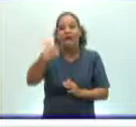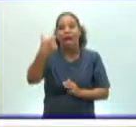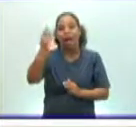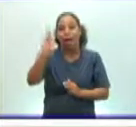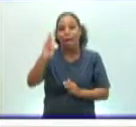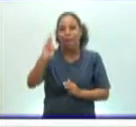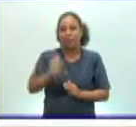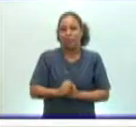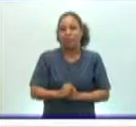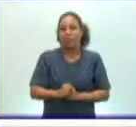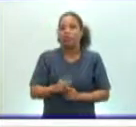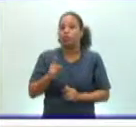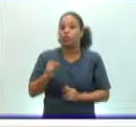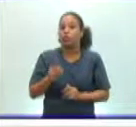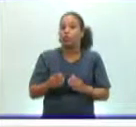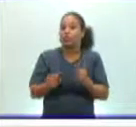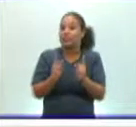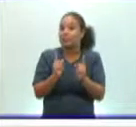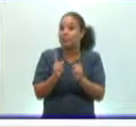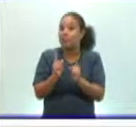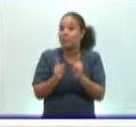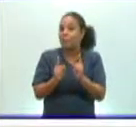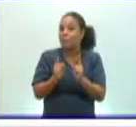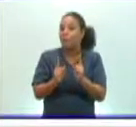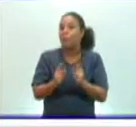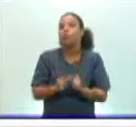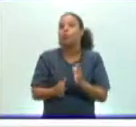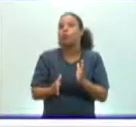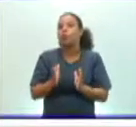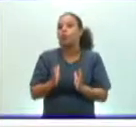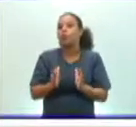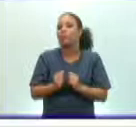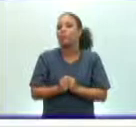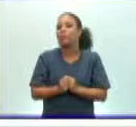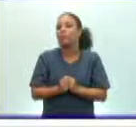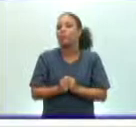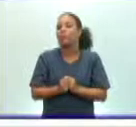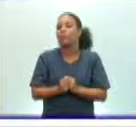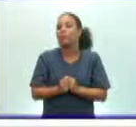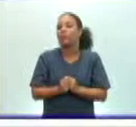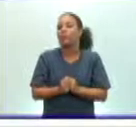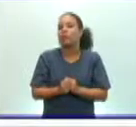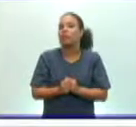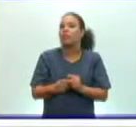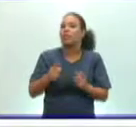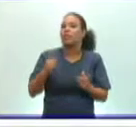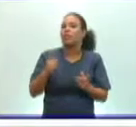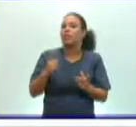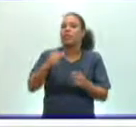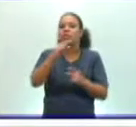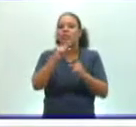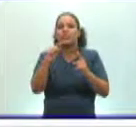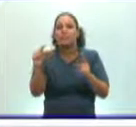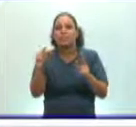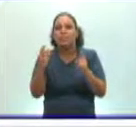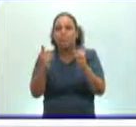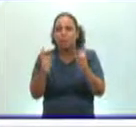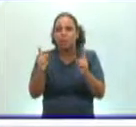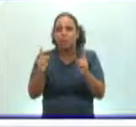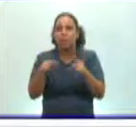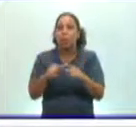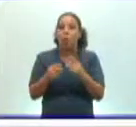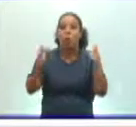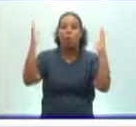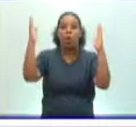son segmentos correspondientes de semirrectas o de paralelas, o la combinación